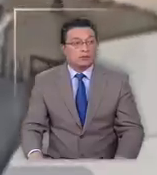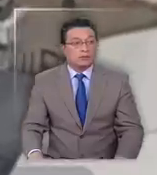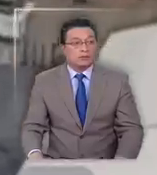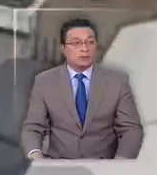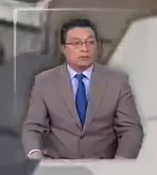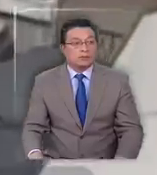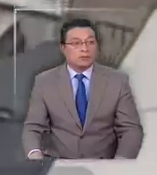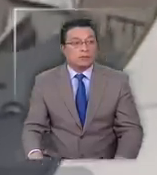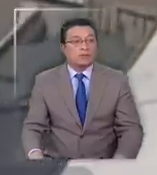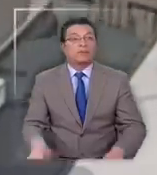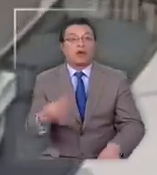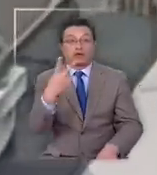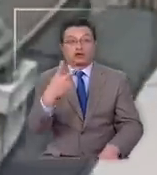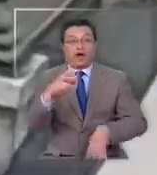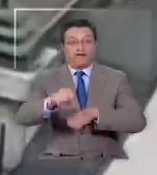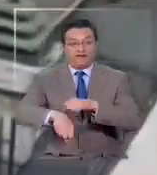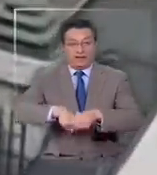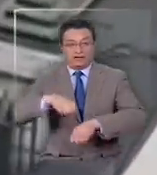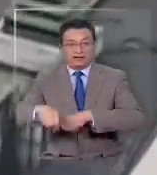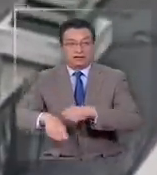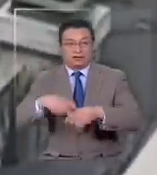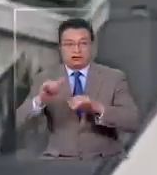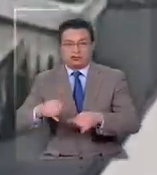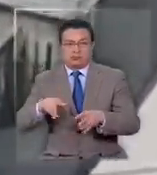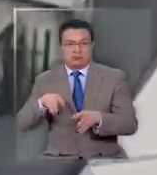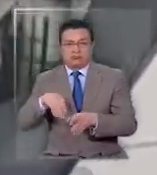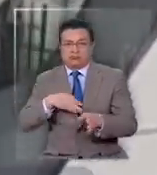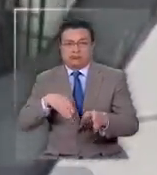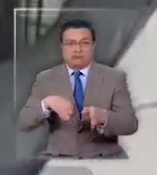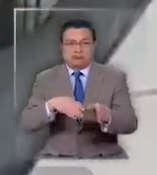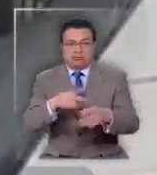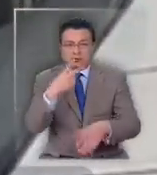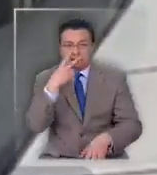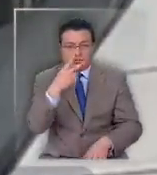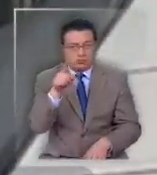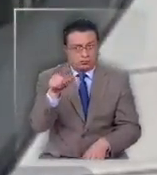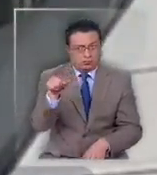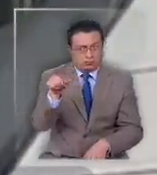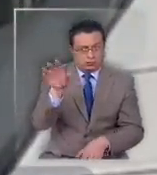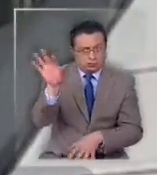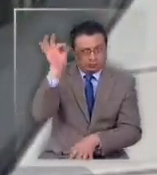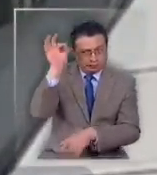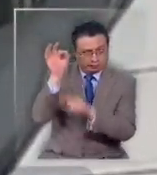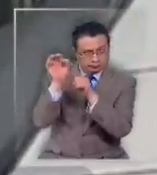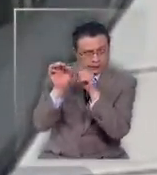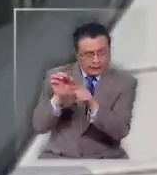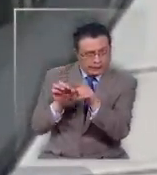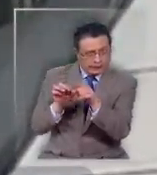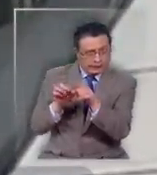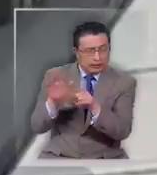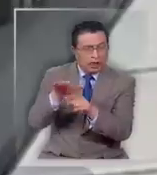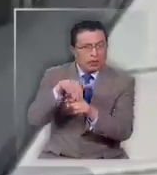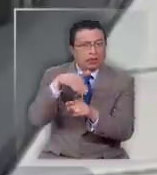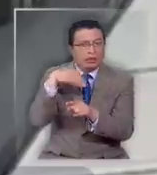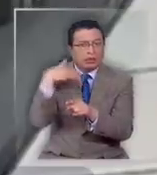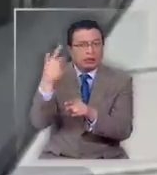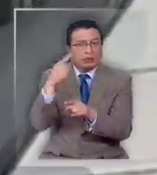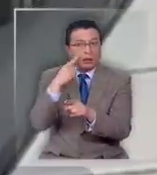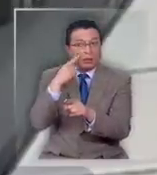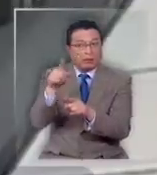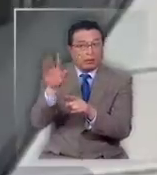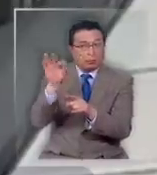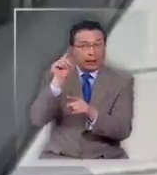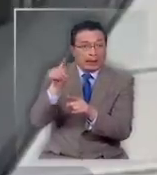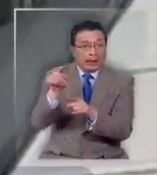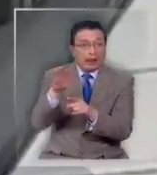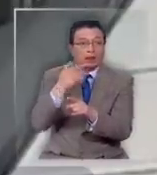se desplazan en dos bicicletas primero identifican a la víctima posteriormente una vez que la identifican